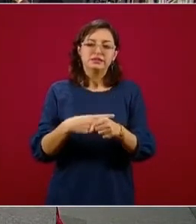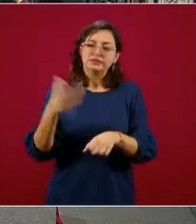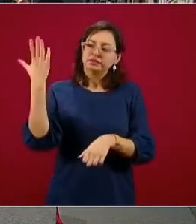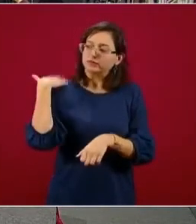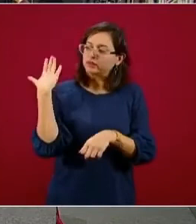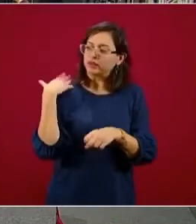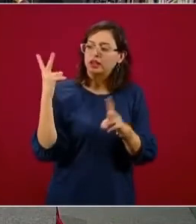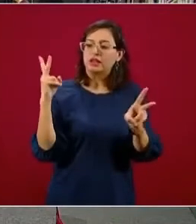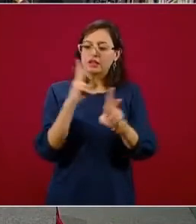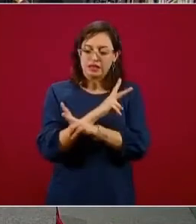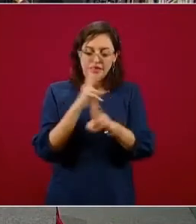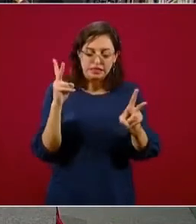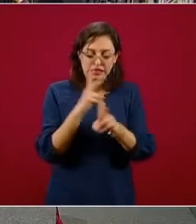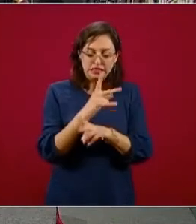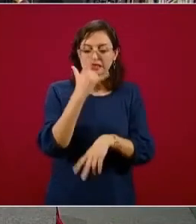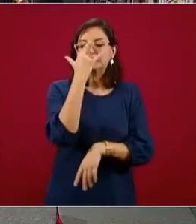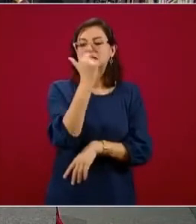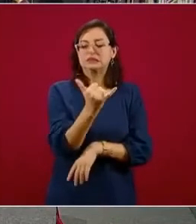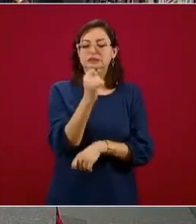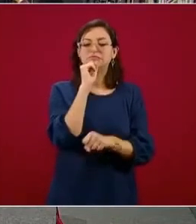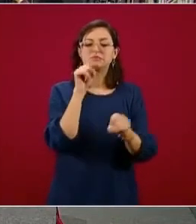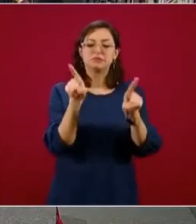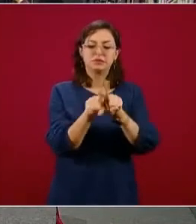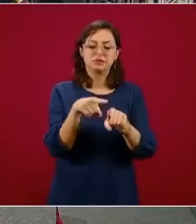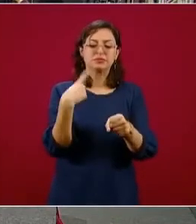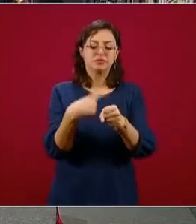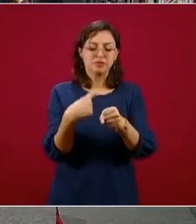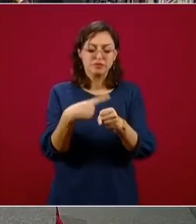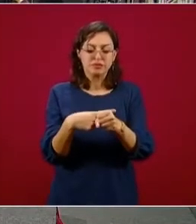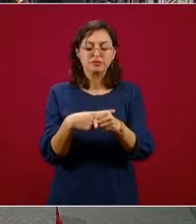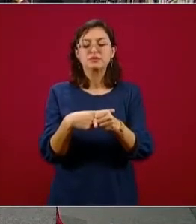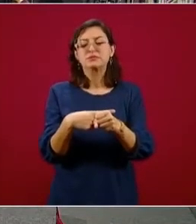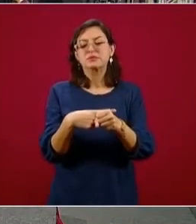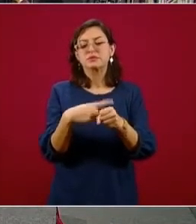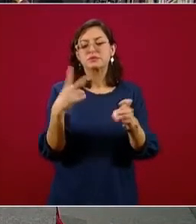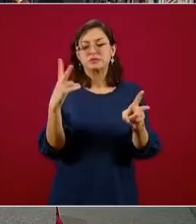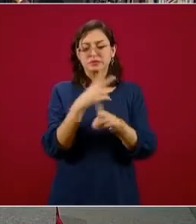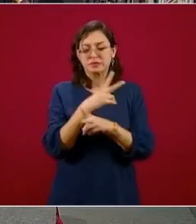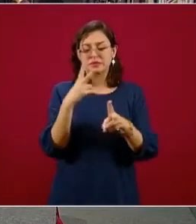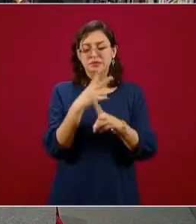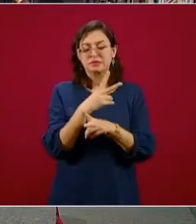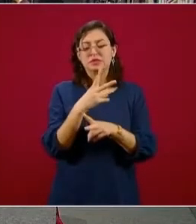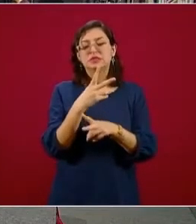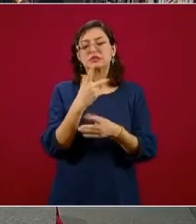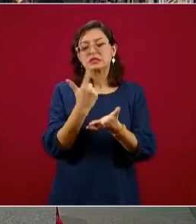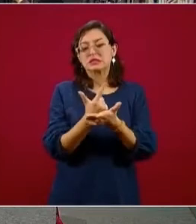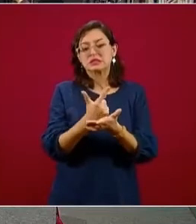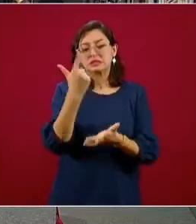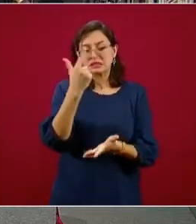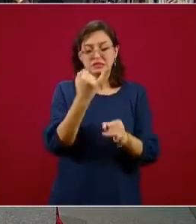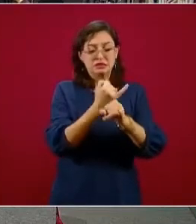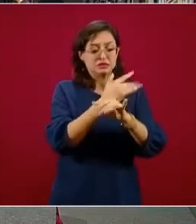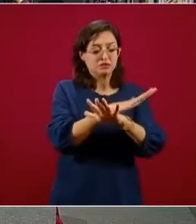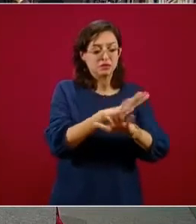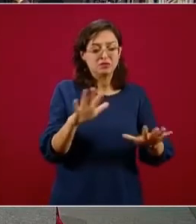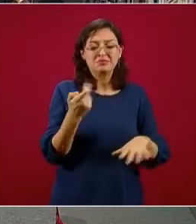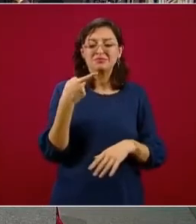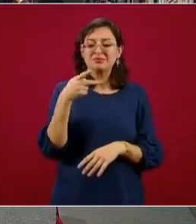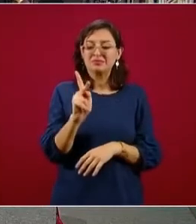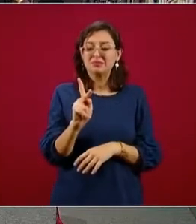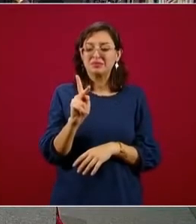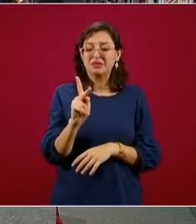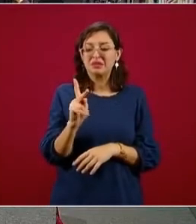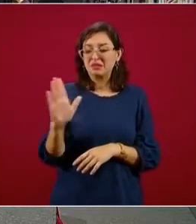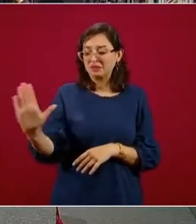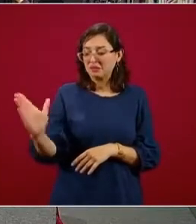también de enfermedades respiratorias, por enfermedades respiratorias agudas graves, pero los datos de las enfermedades